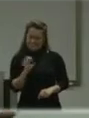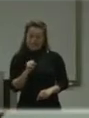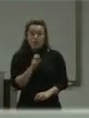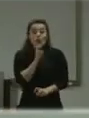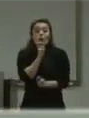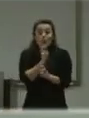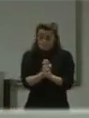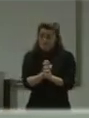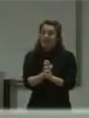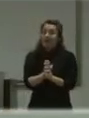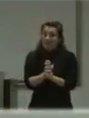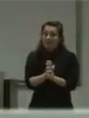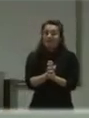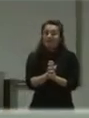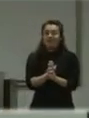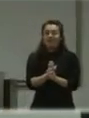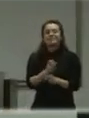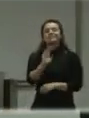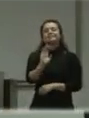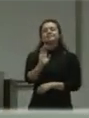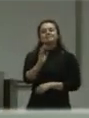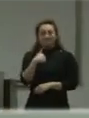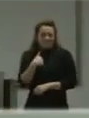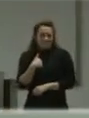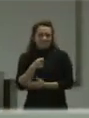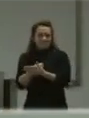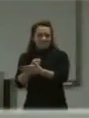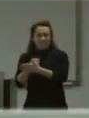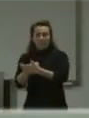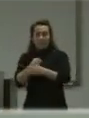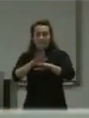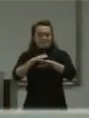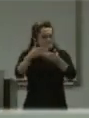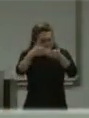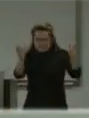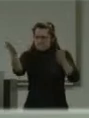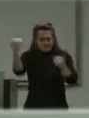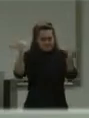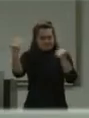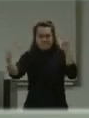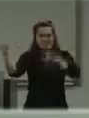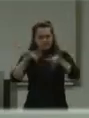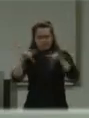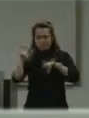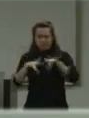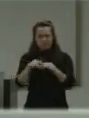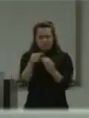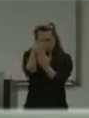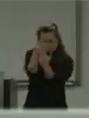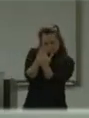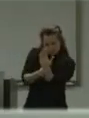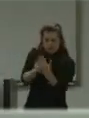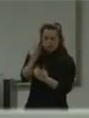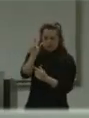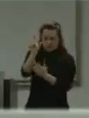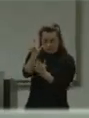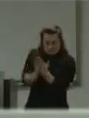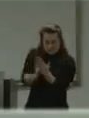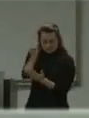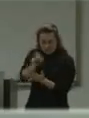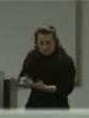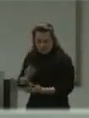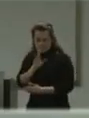hablar de esto y nos tocó inclusive a pesar de hacer que unas convocaciones tan abiertas y tocar todas las bases de datos invitar las organizaciones que